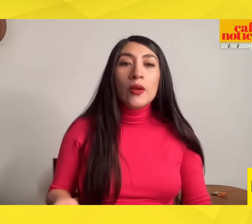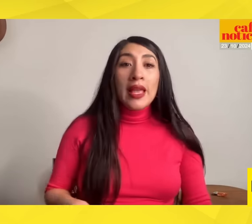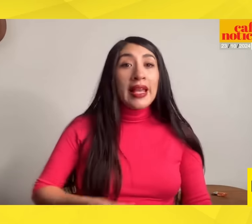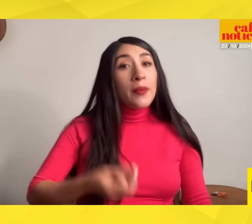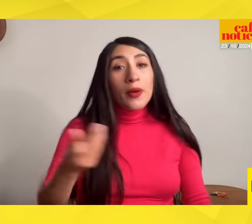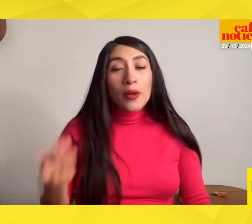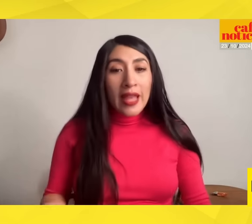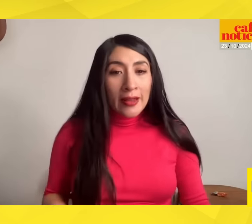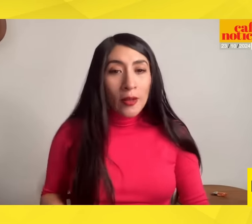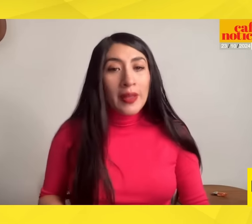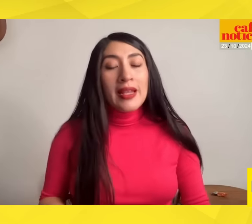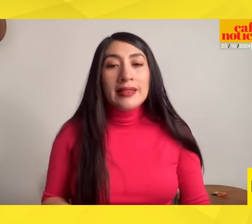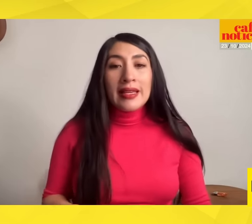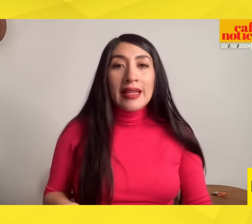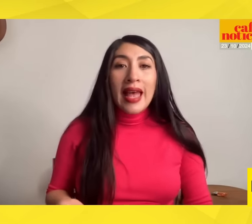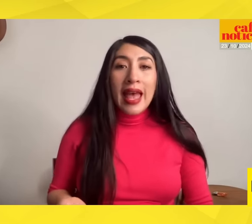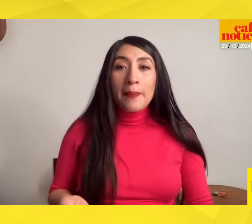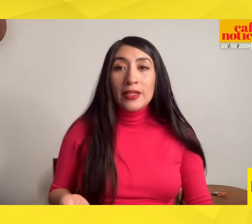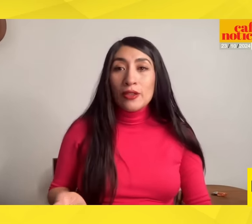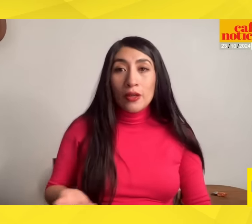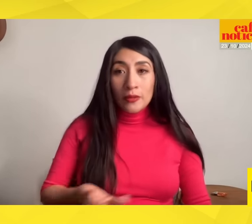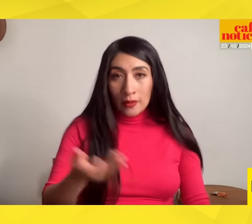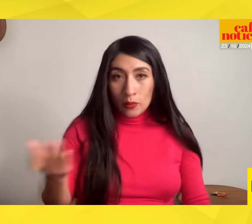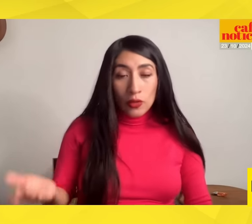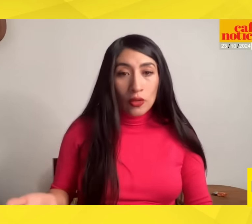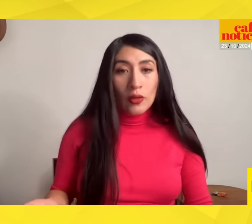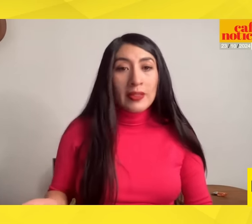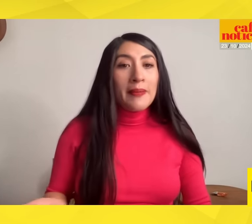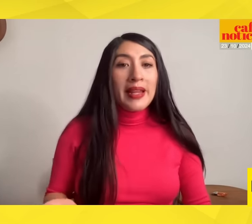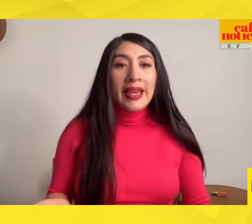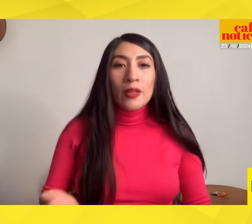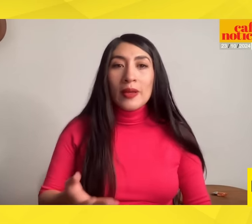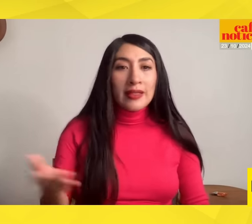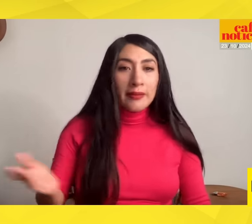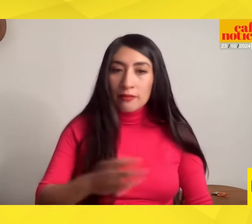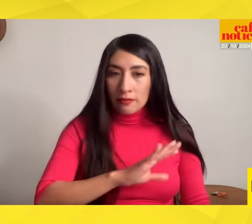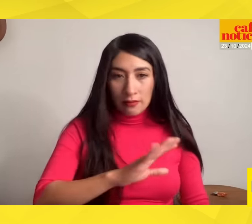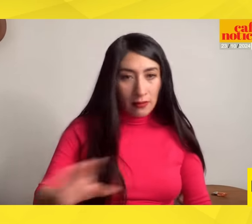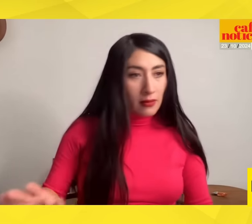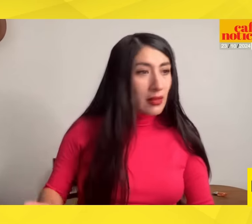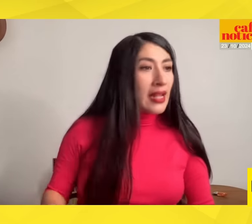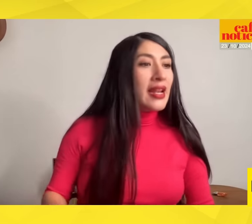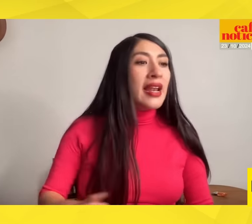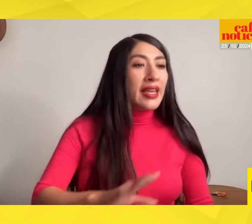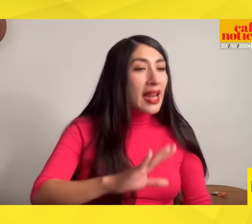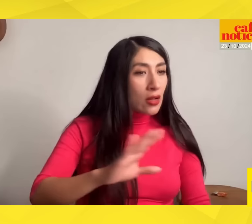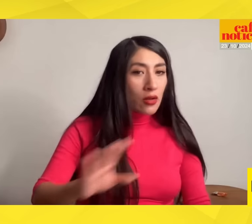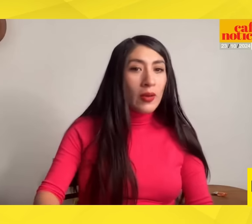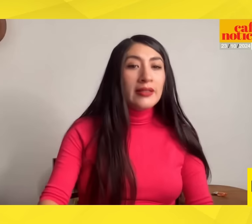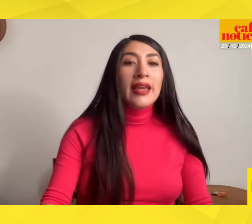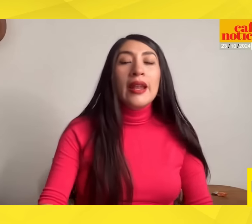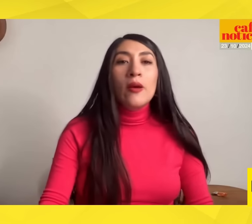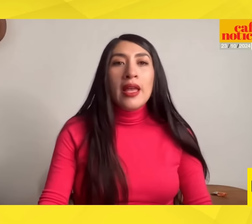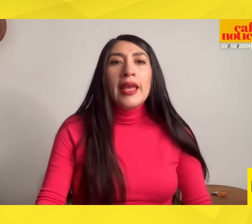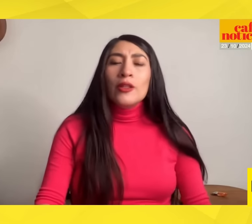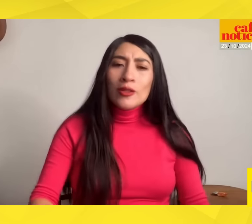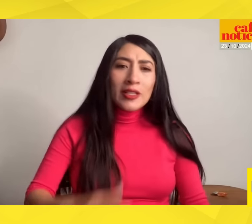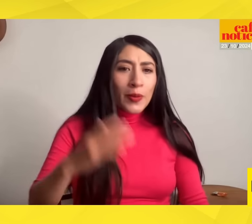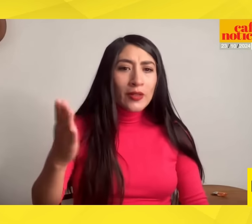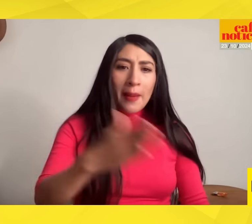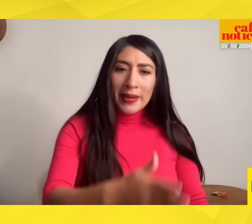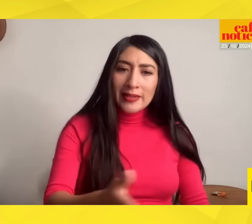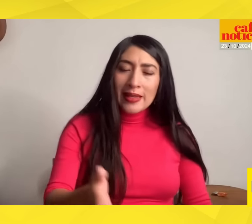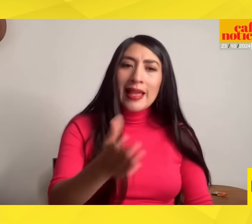desacato que por lo tanto merece ir a prisión muchos lo están manejando así tan a la ligera no lo exagero